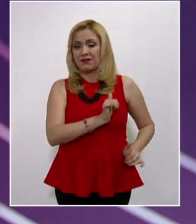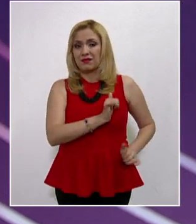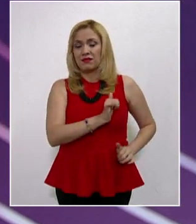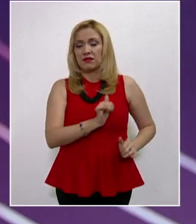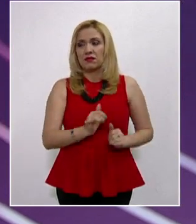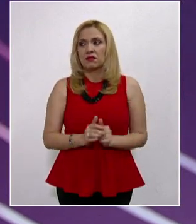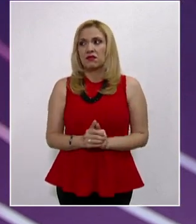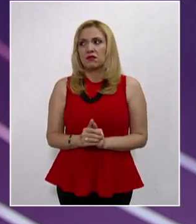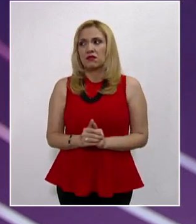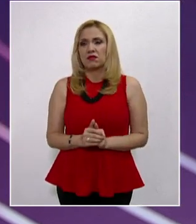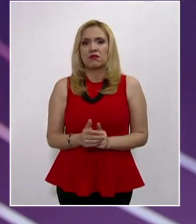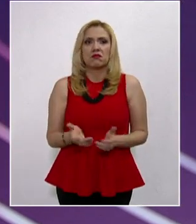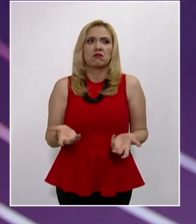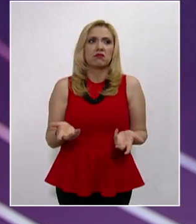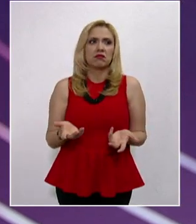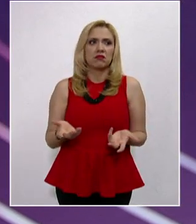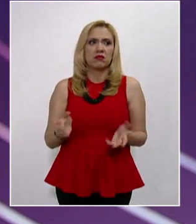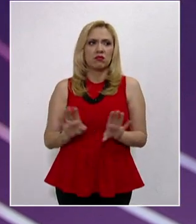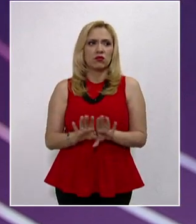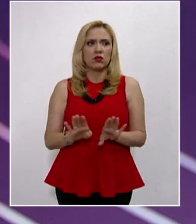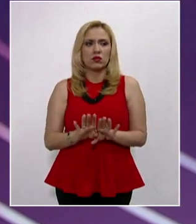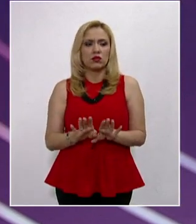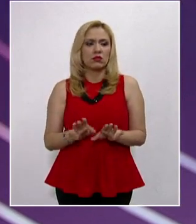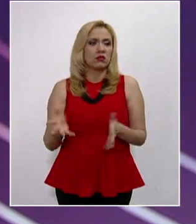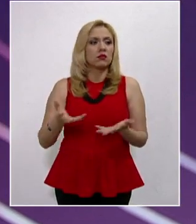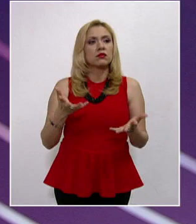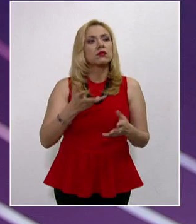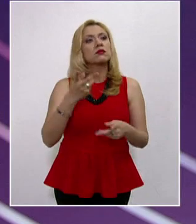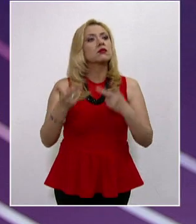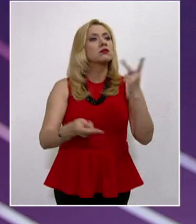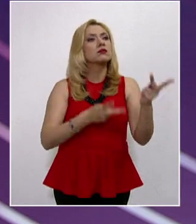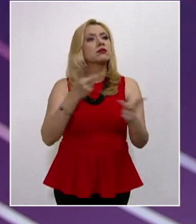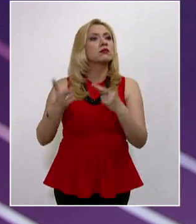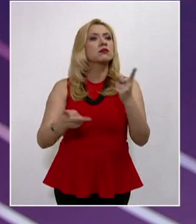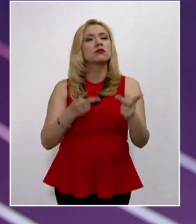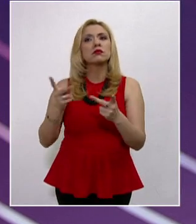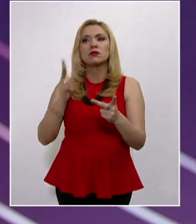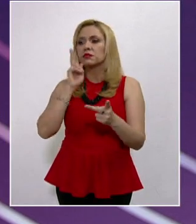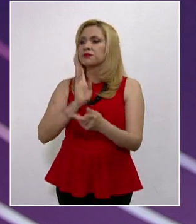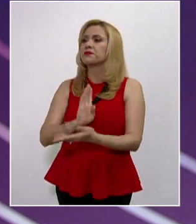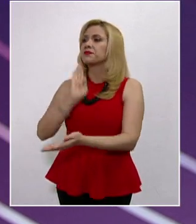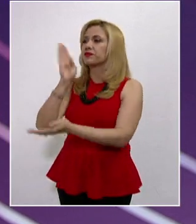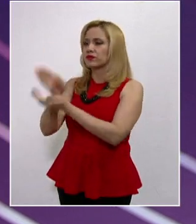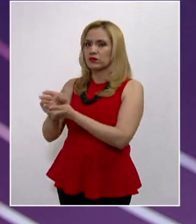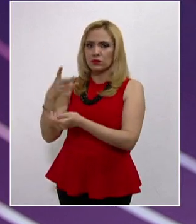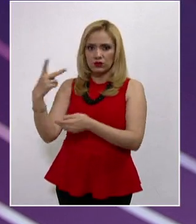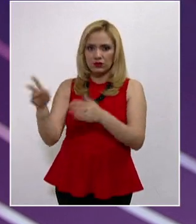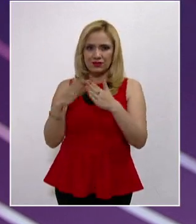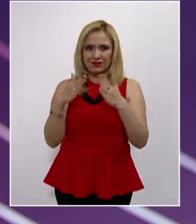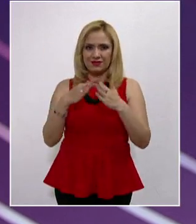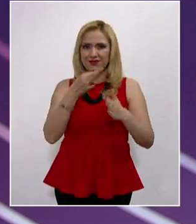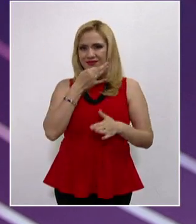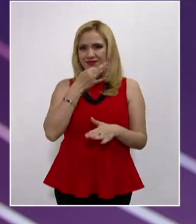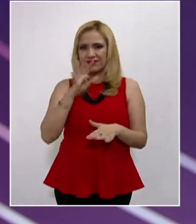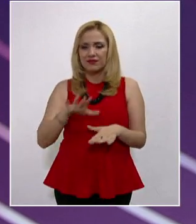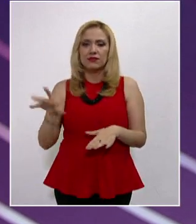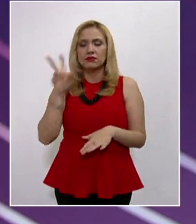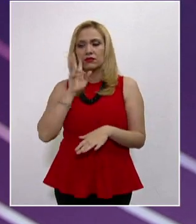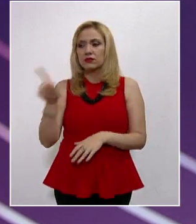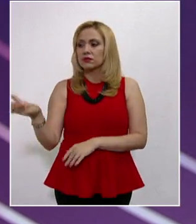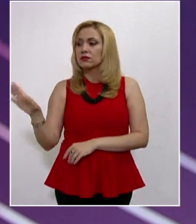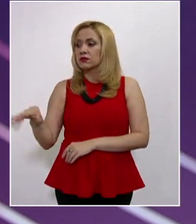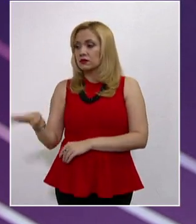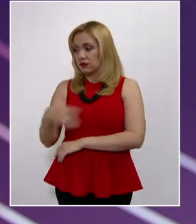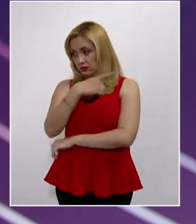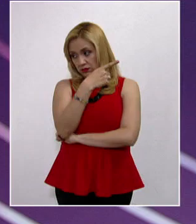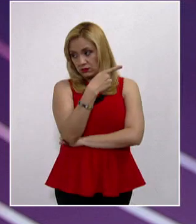ni siquiera un tema de mala fe, tratando de llevar a cabo la diligencia, van hacia su domicilio para que ella tratara de reconocer a